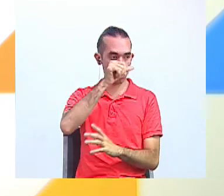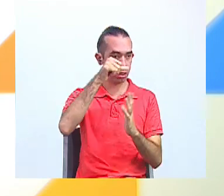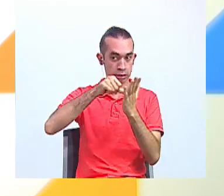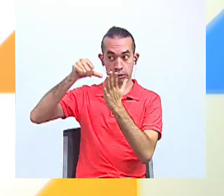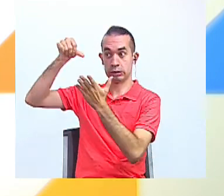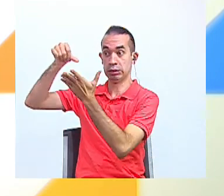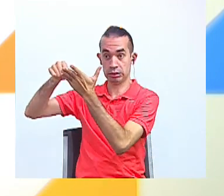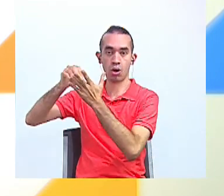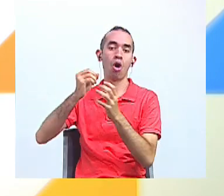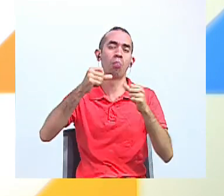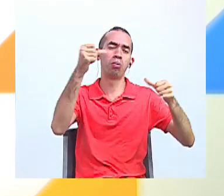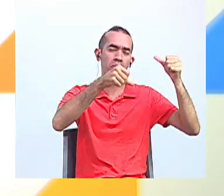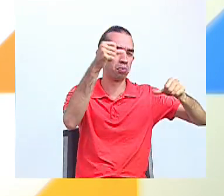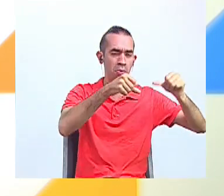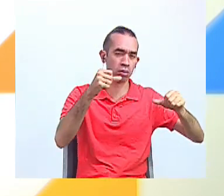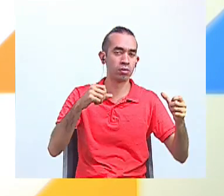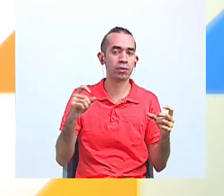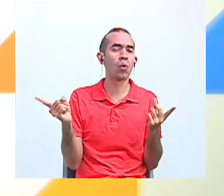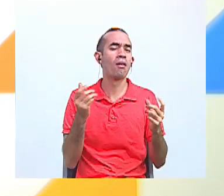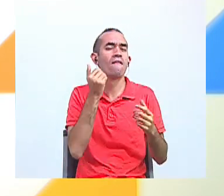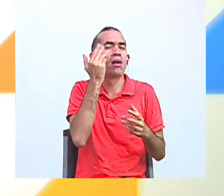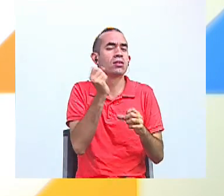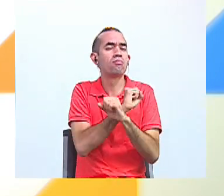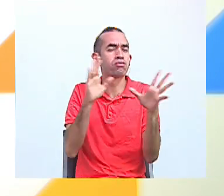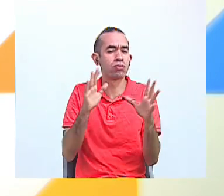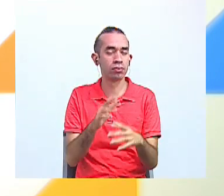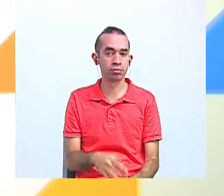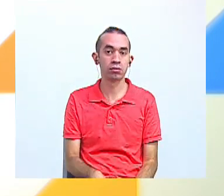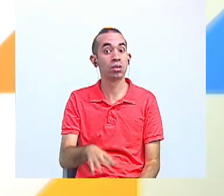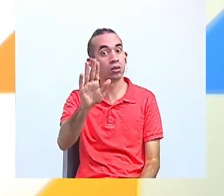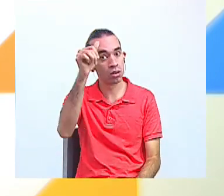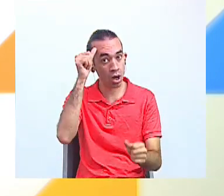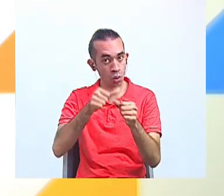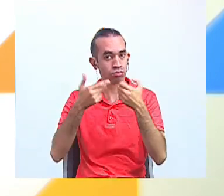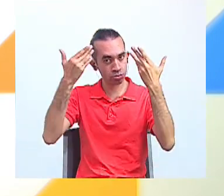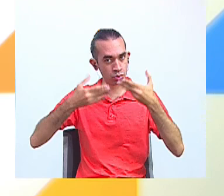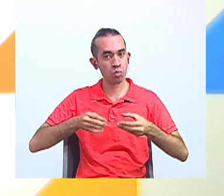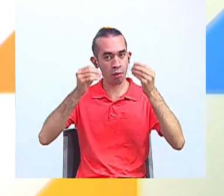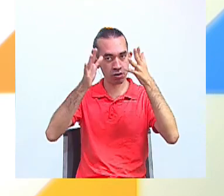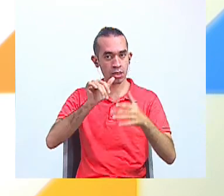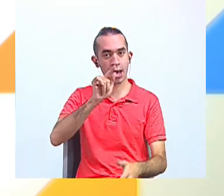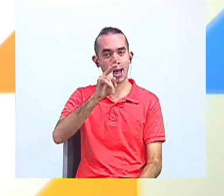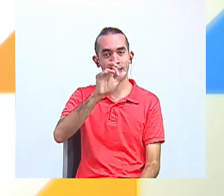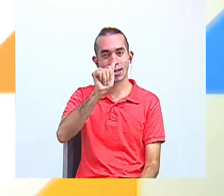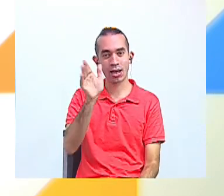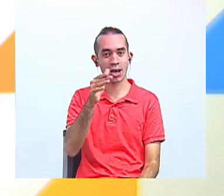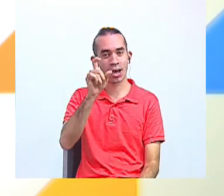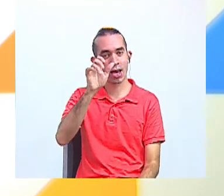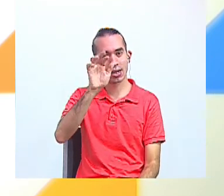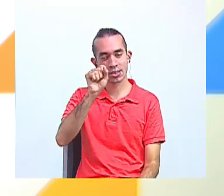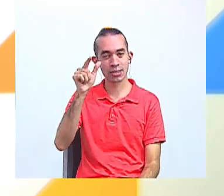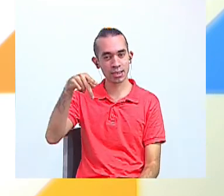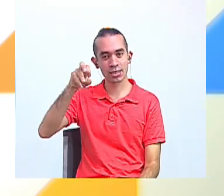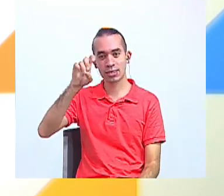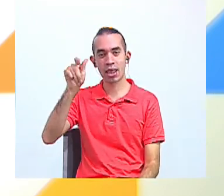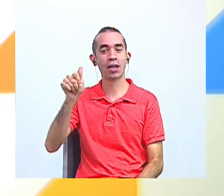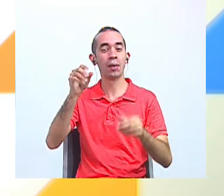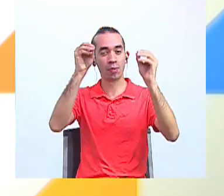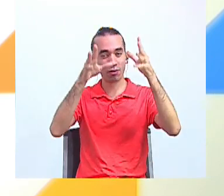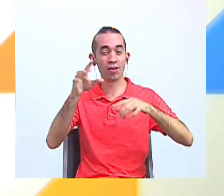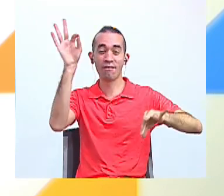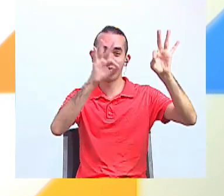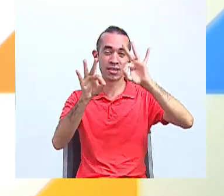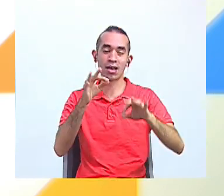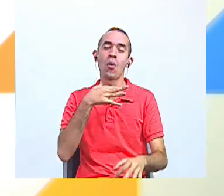varias tachuelas. No lo olviden. Recuerden que soy la profesora Andrea Arias Quesada de Física. Ha sido un gusto. Nos vemos próximamente.